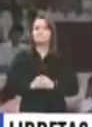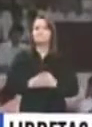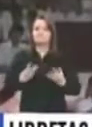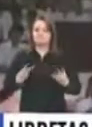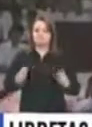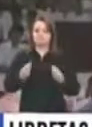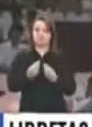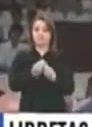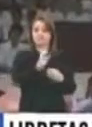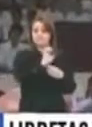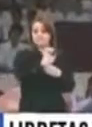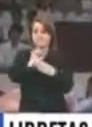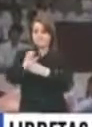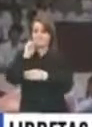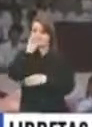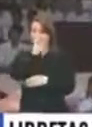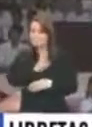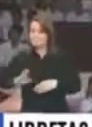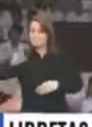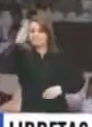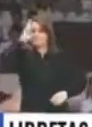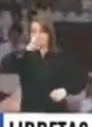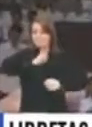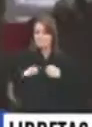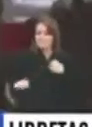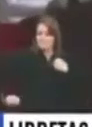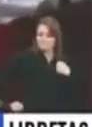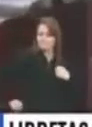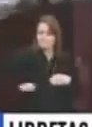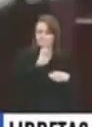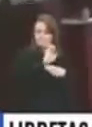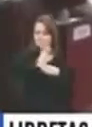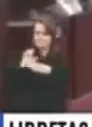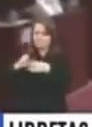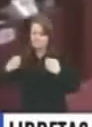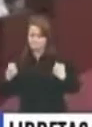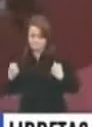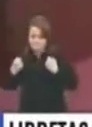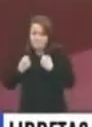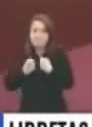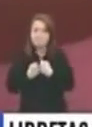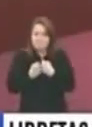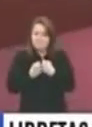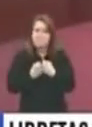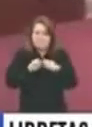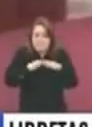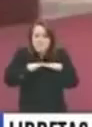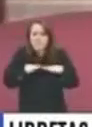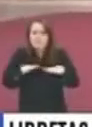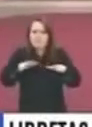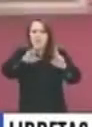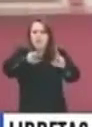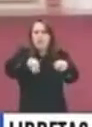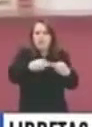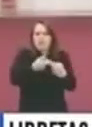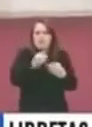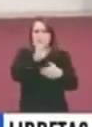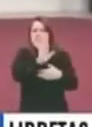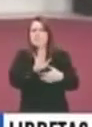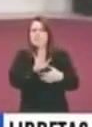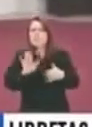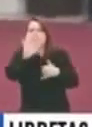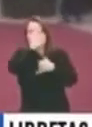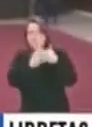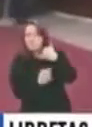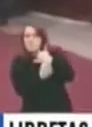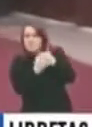desde el nivel nacional entre el Ejército y la Unidad para las Víctimas. Entonces se realizan varias jornadas en el año en los diferentes